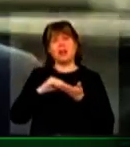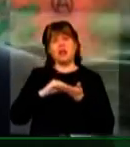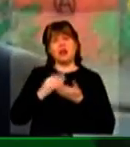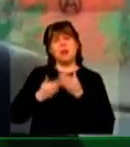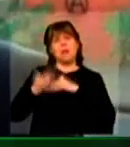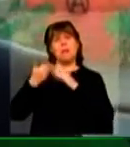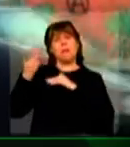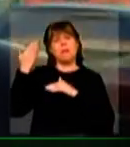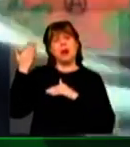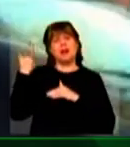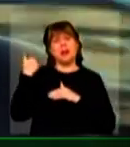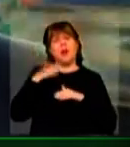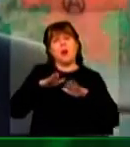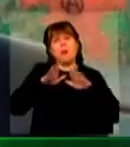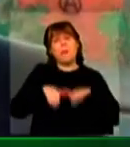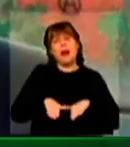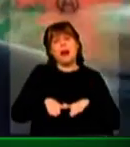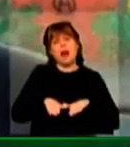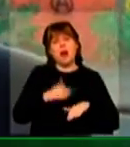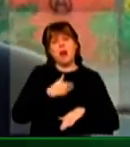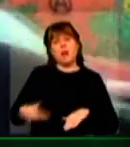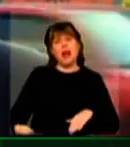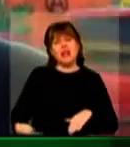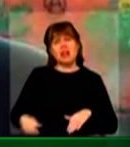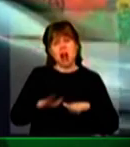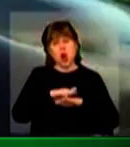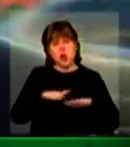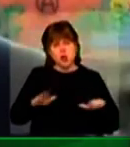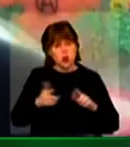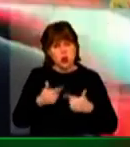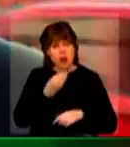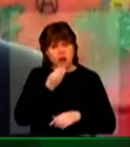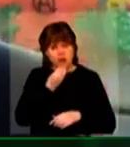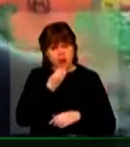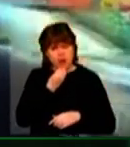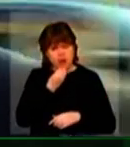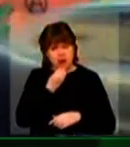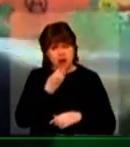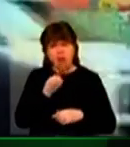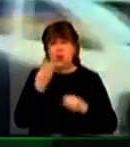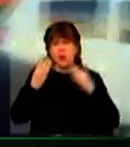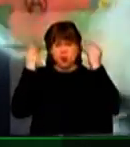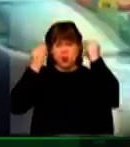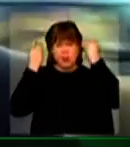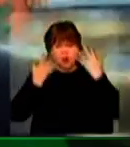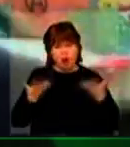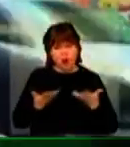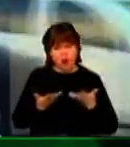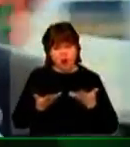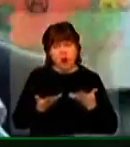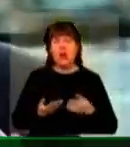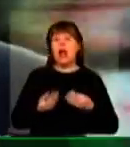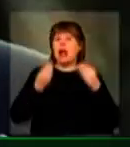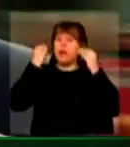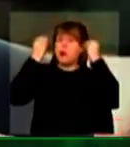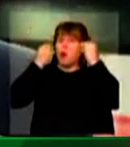cuando se paraba por parte de los maestros? ¿Los niños quedaban literalmente sin comer? ¿Por qué la preocupación ahora se plantea? La preocupación